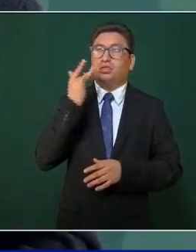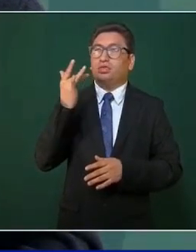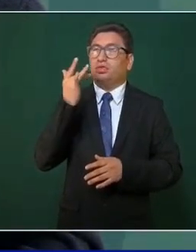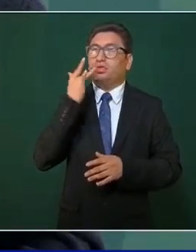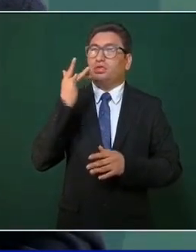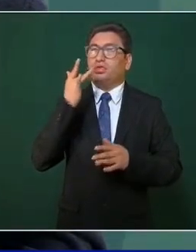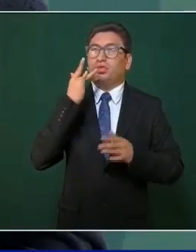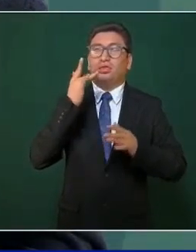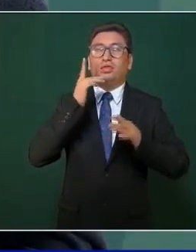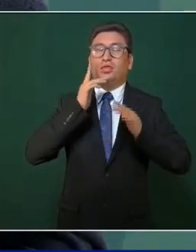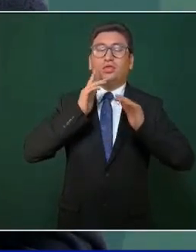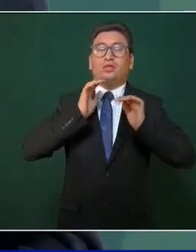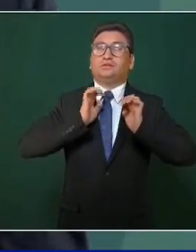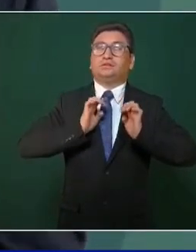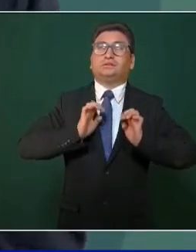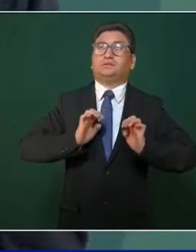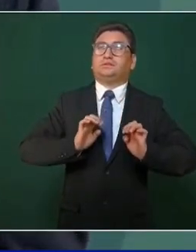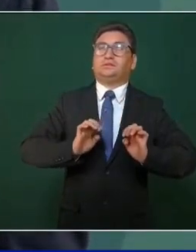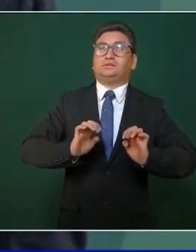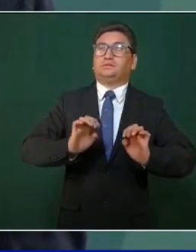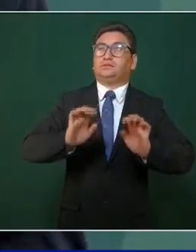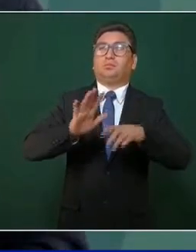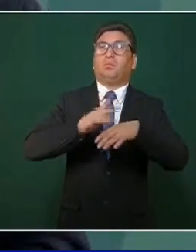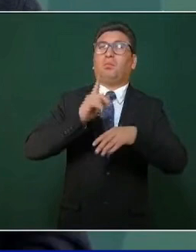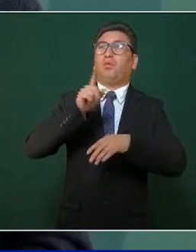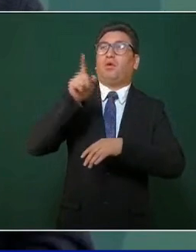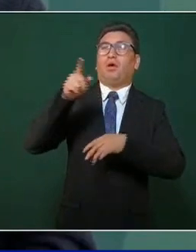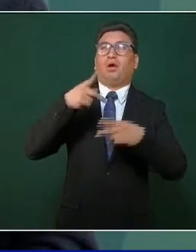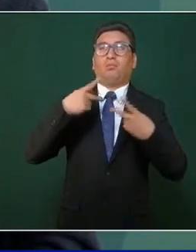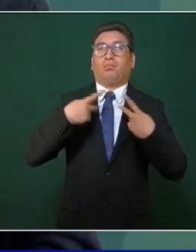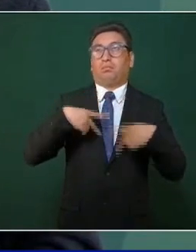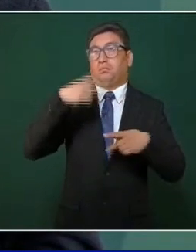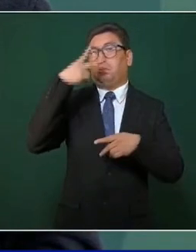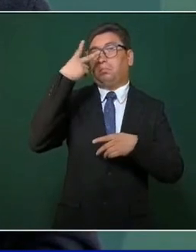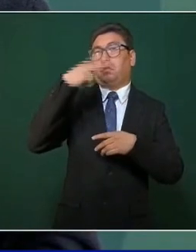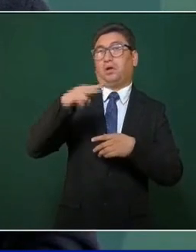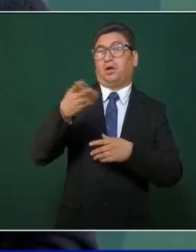del yate de el mexicano X.